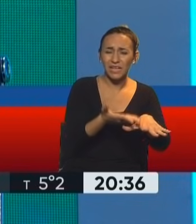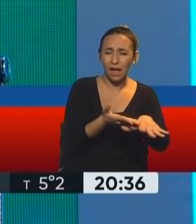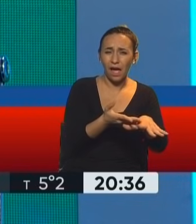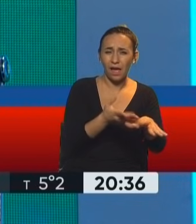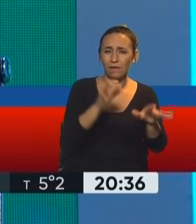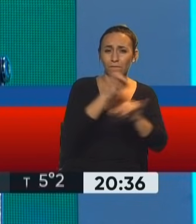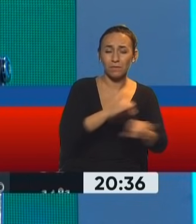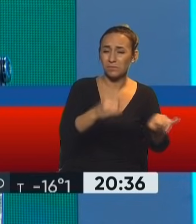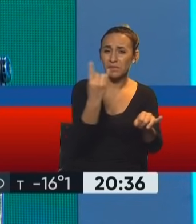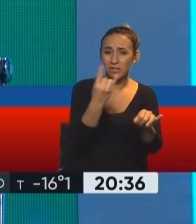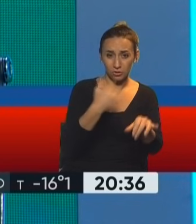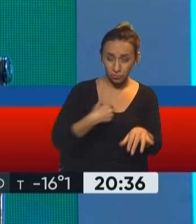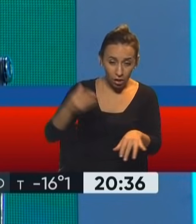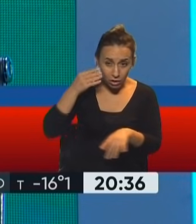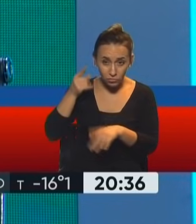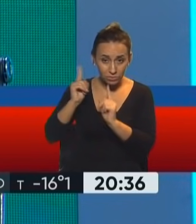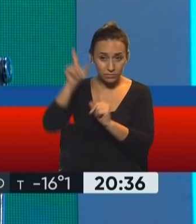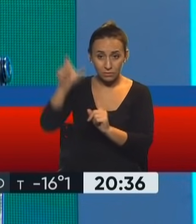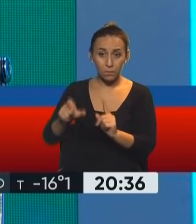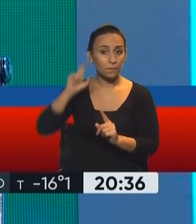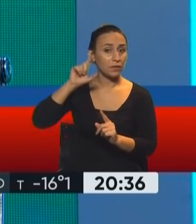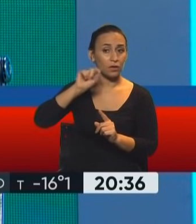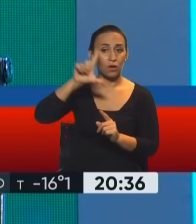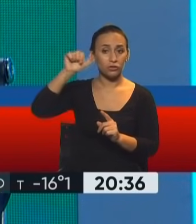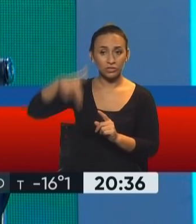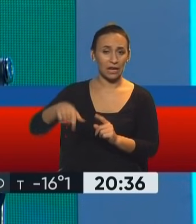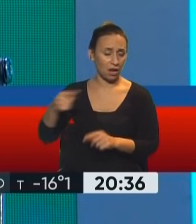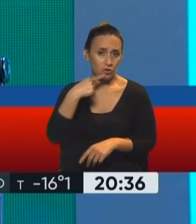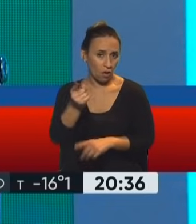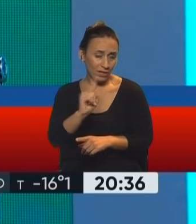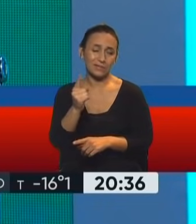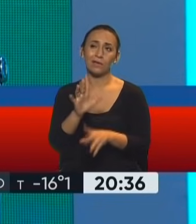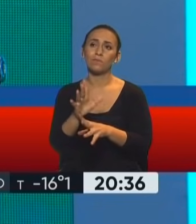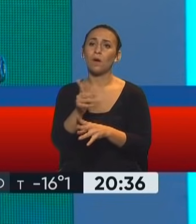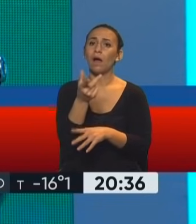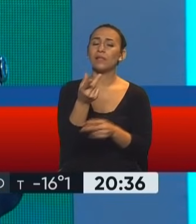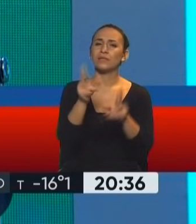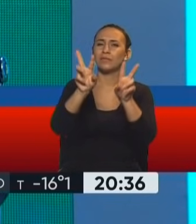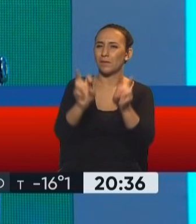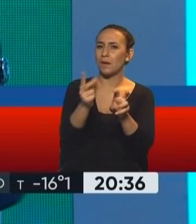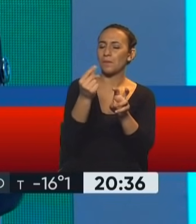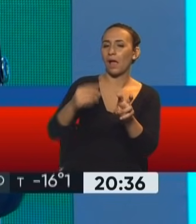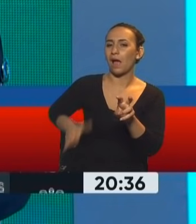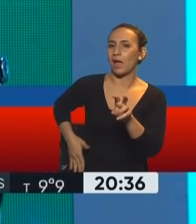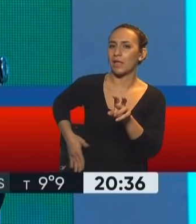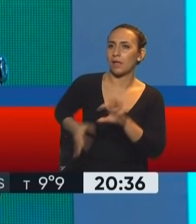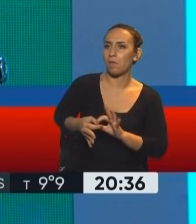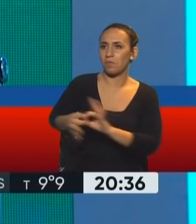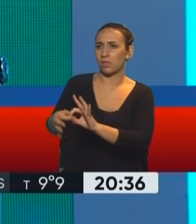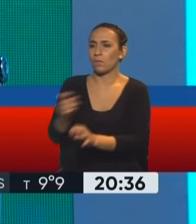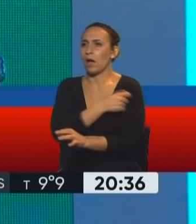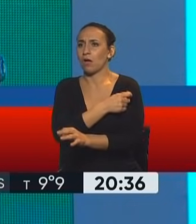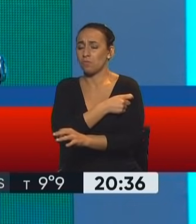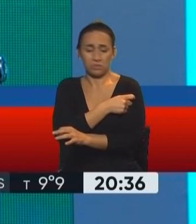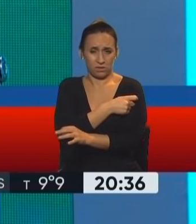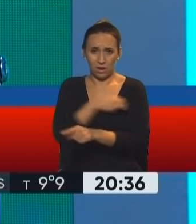porque yo escuché la cinta donde no es él el que vincula tener plata en el bolsillo con la vacunación y con todo esto.